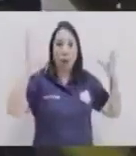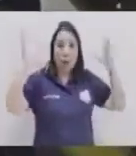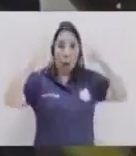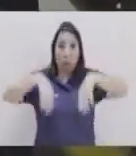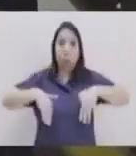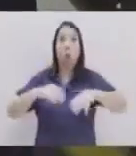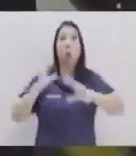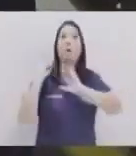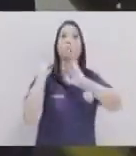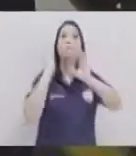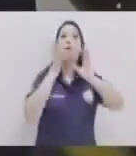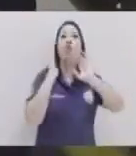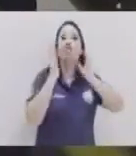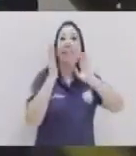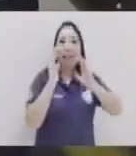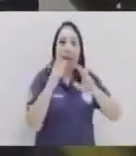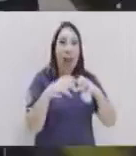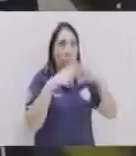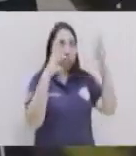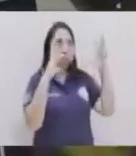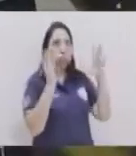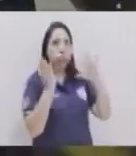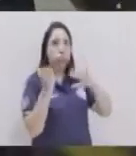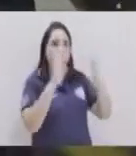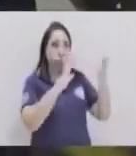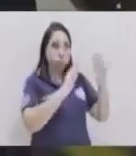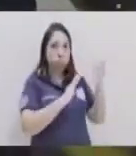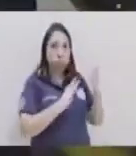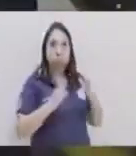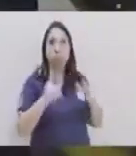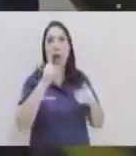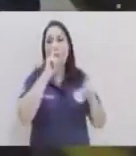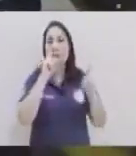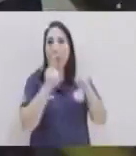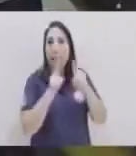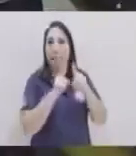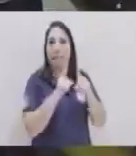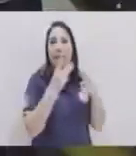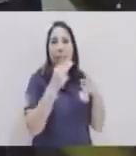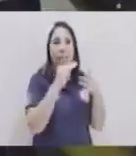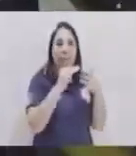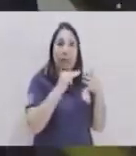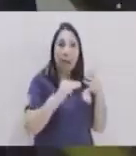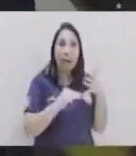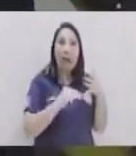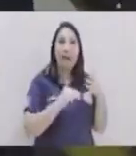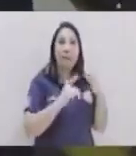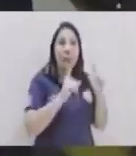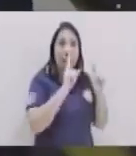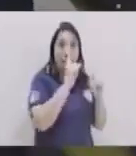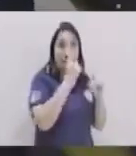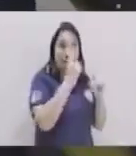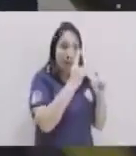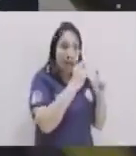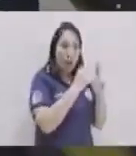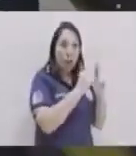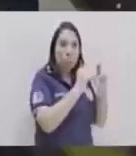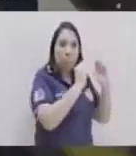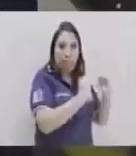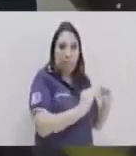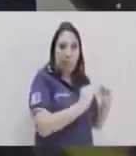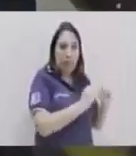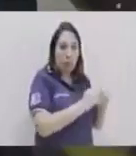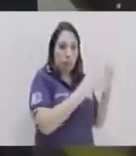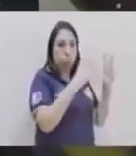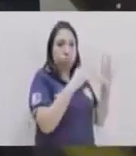de daño fue mayor, hubieron pérdidas de vidas, bienes materiales y va a costar